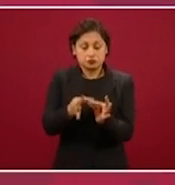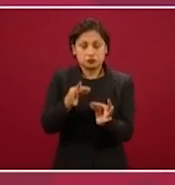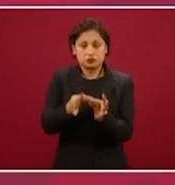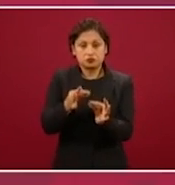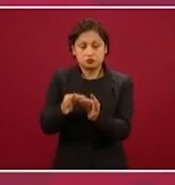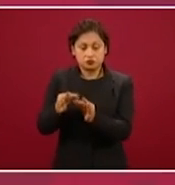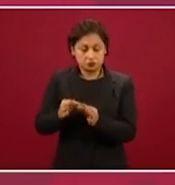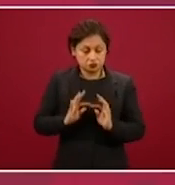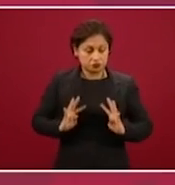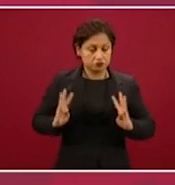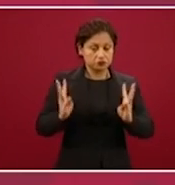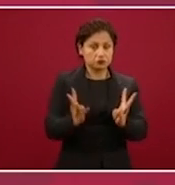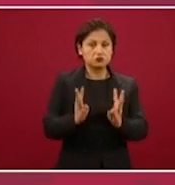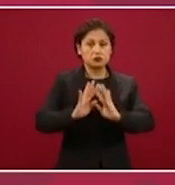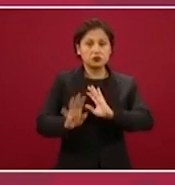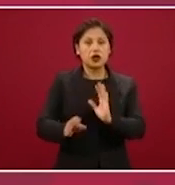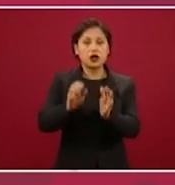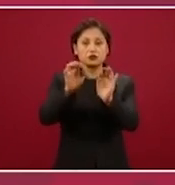el acta.